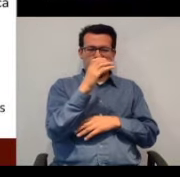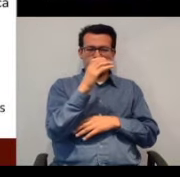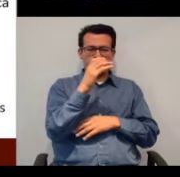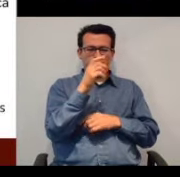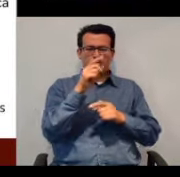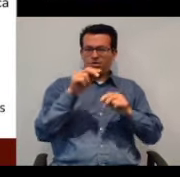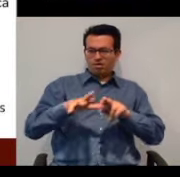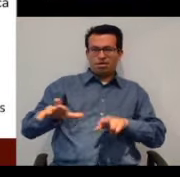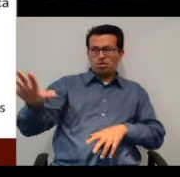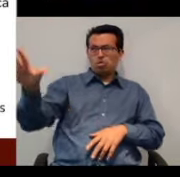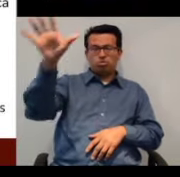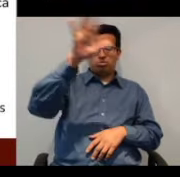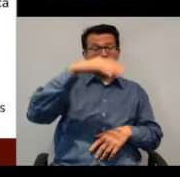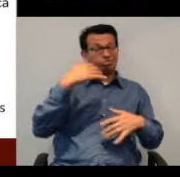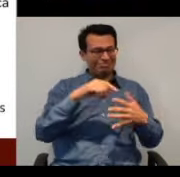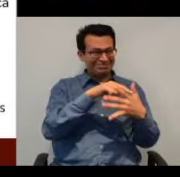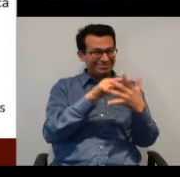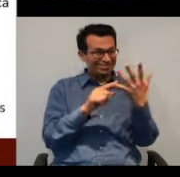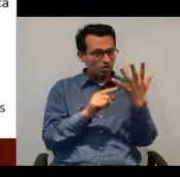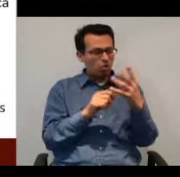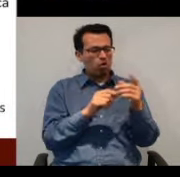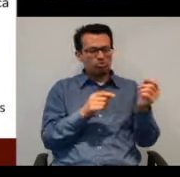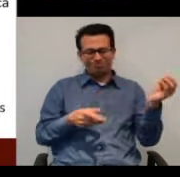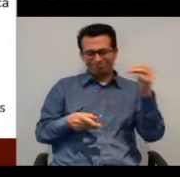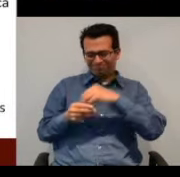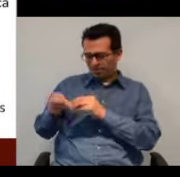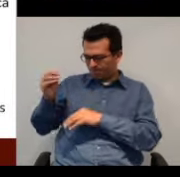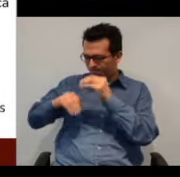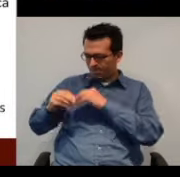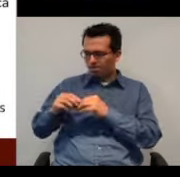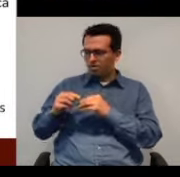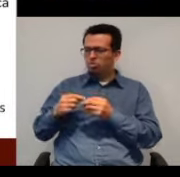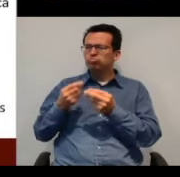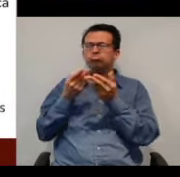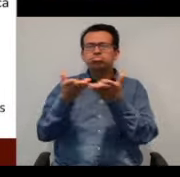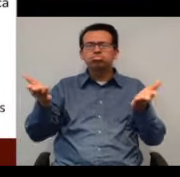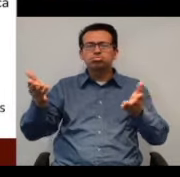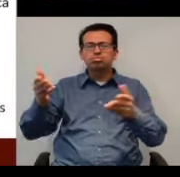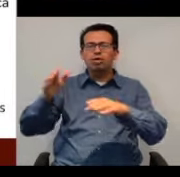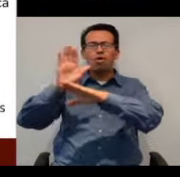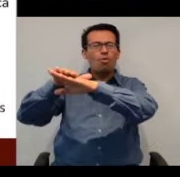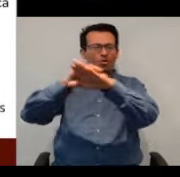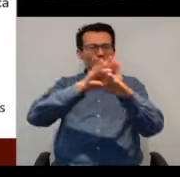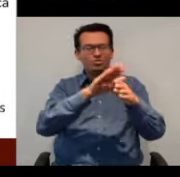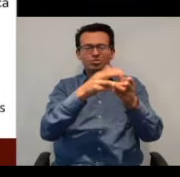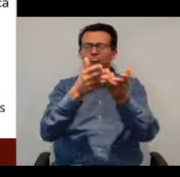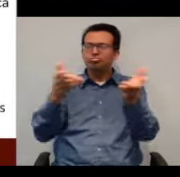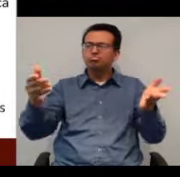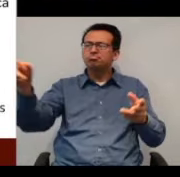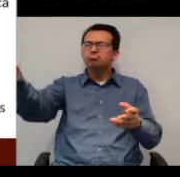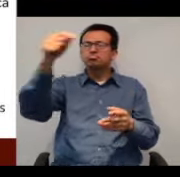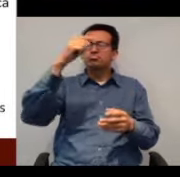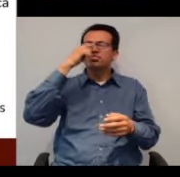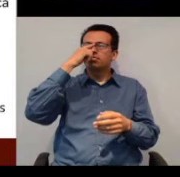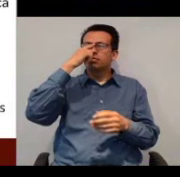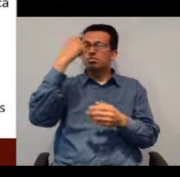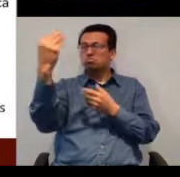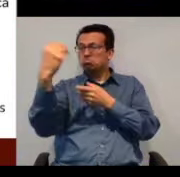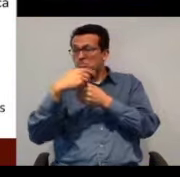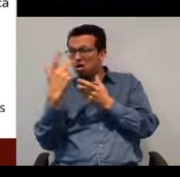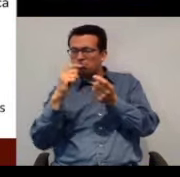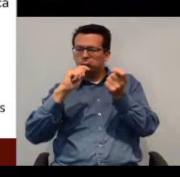fueron fundamentales para la convocatoria relacionada con la modificación de programas y/o procesos académicos con